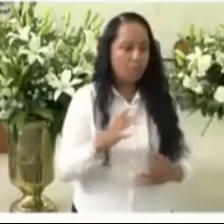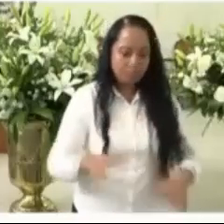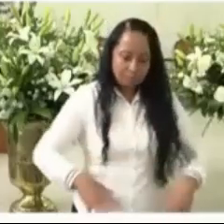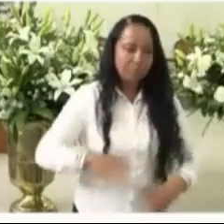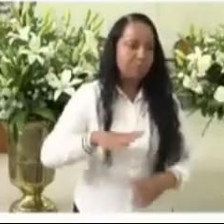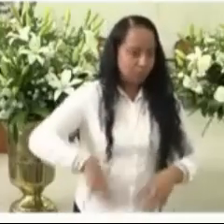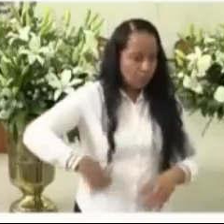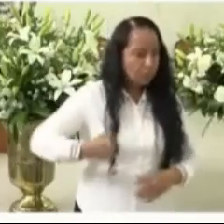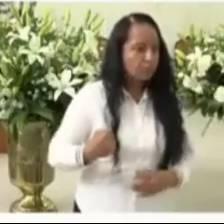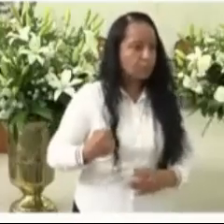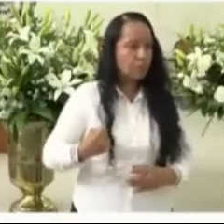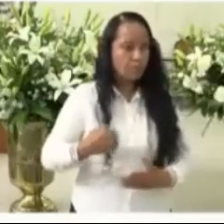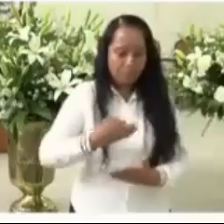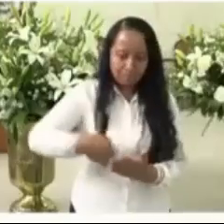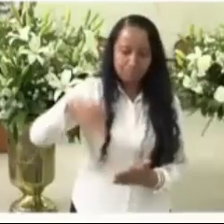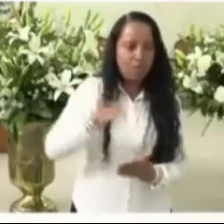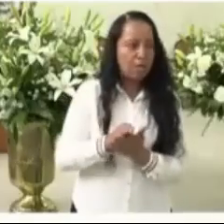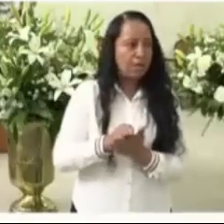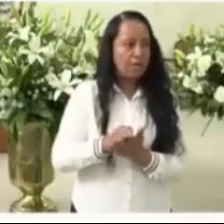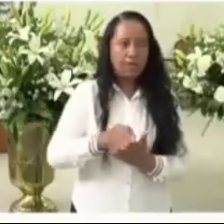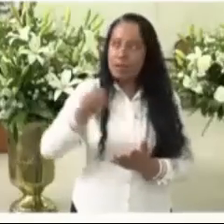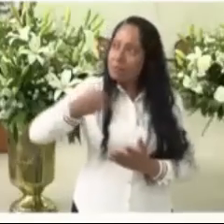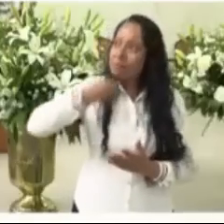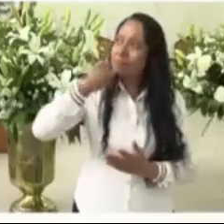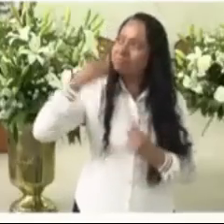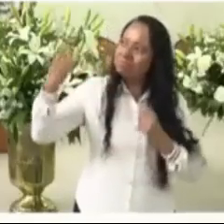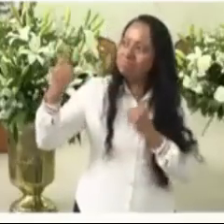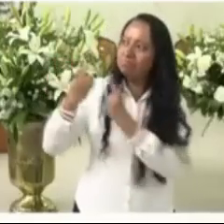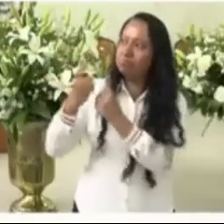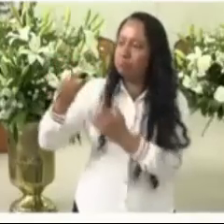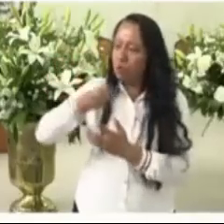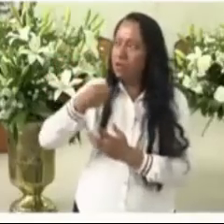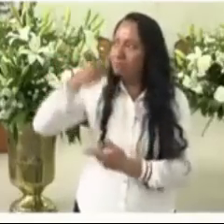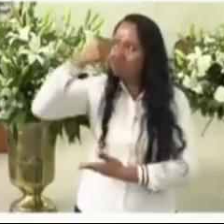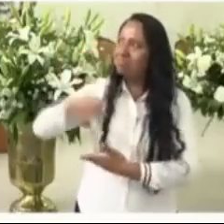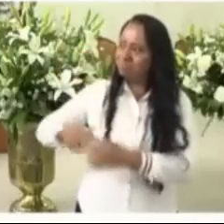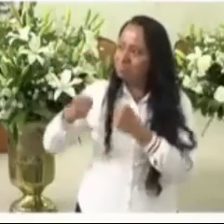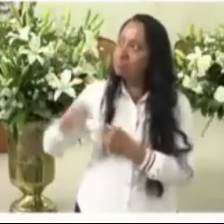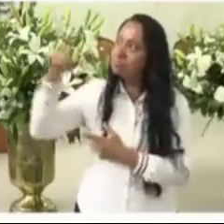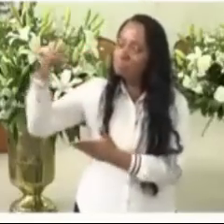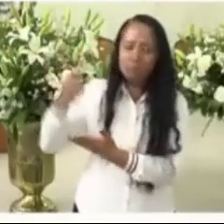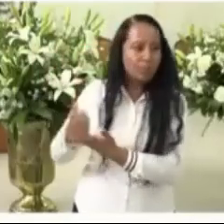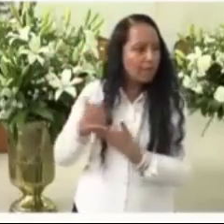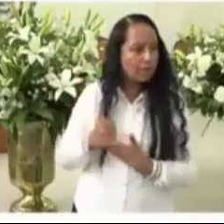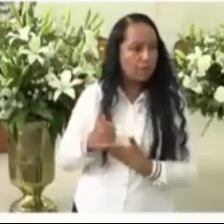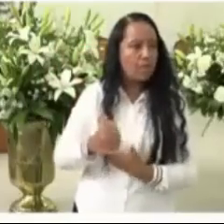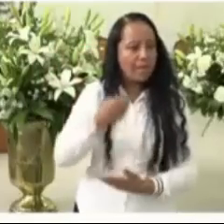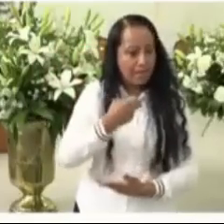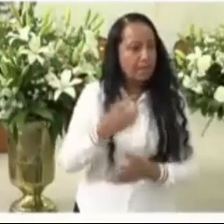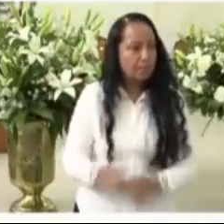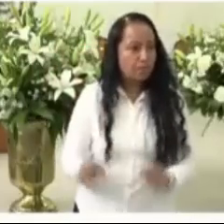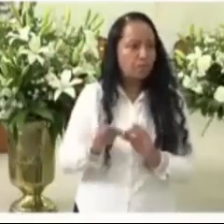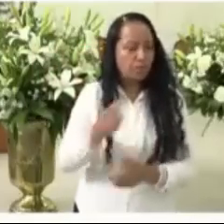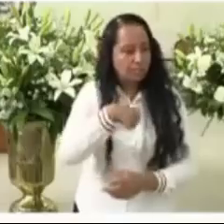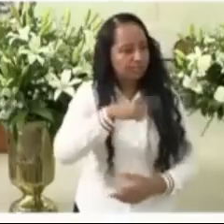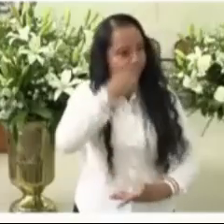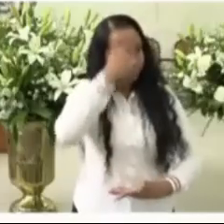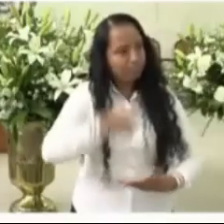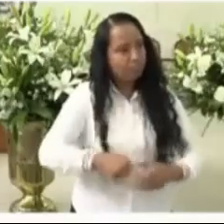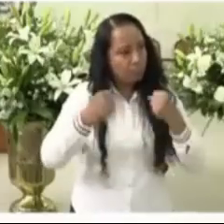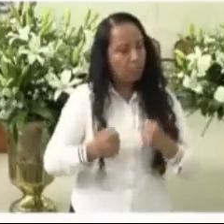de rodillas, en clamor, en oración, en confianza, en esperanza, en fe, en la seguridad de saber que